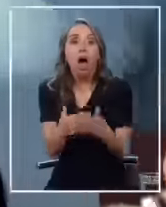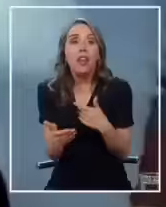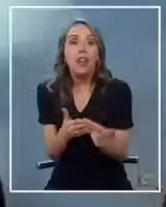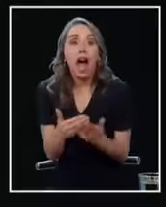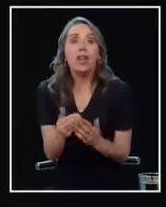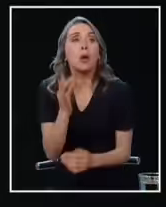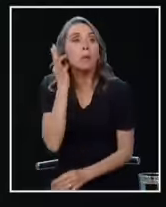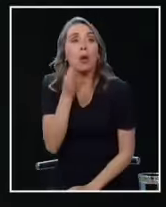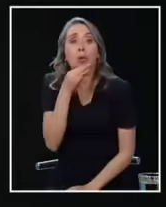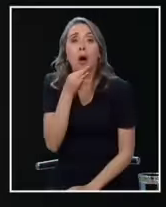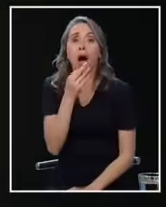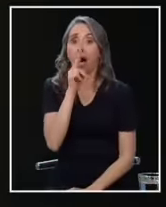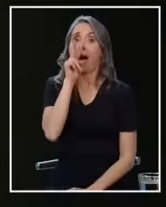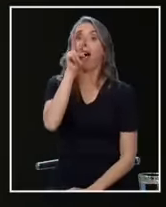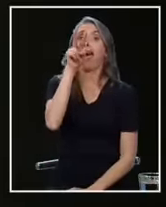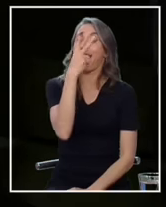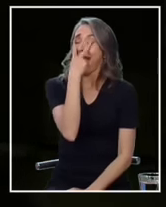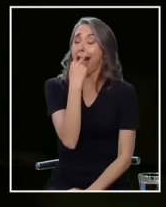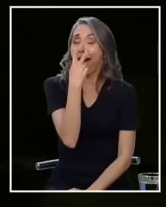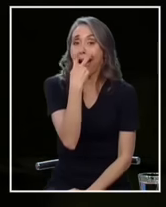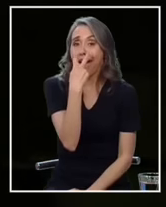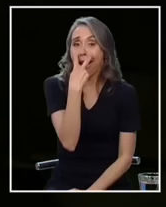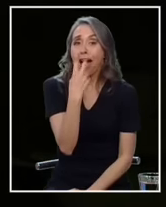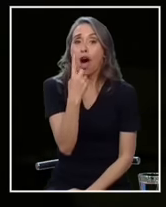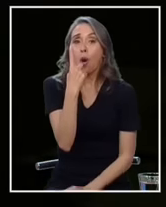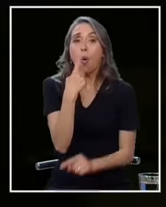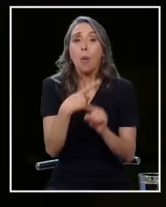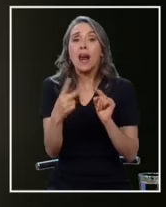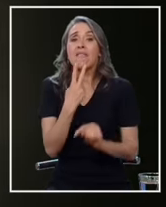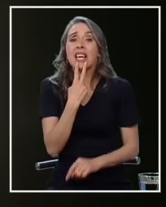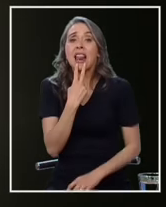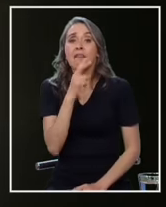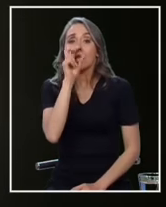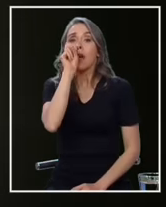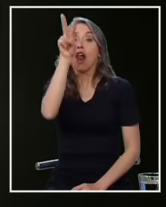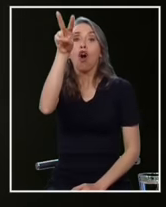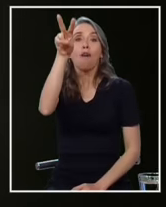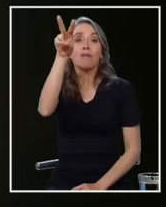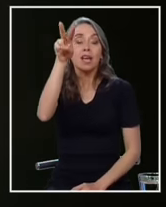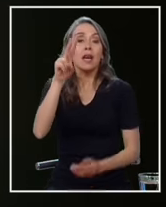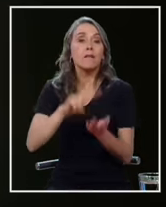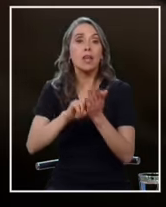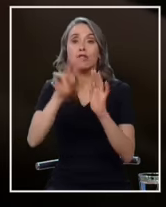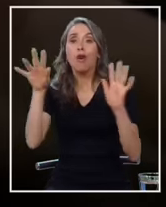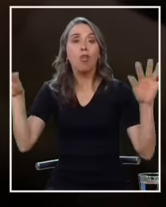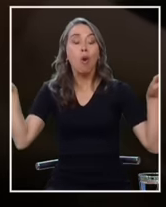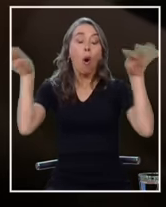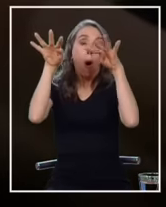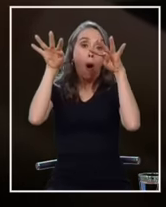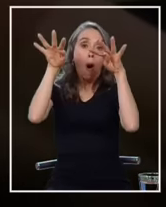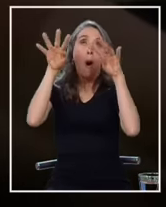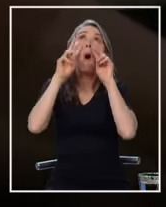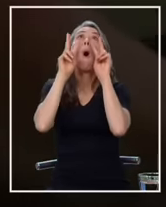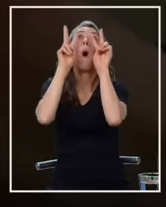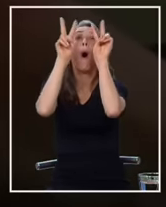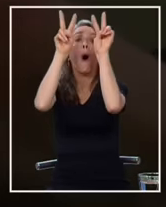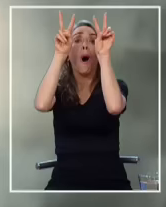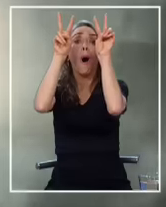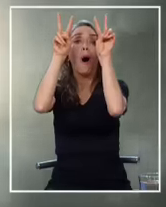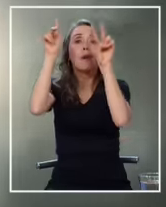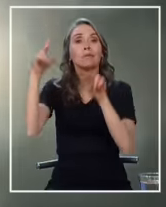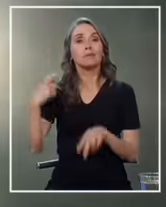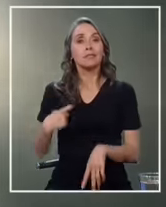Definitivamente fue algo para llorar. Ocurre una vez en la vida. Un verdadero espectáculo fue lo que se pudo presenciar